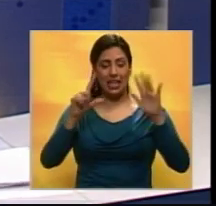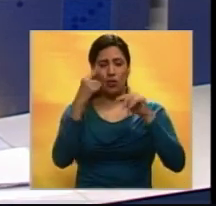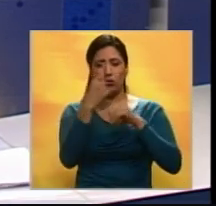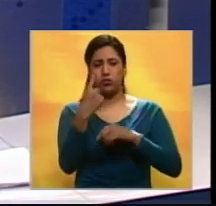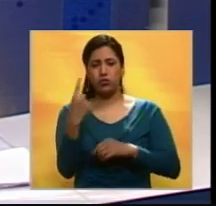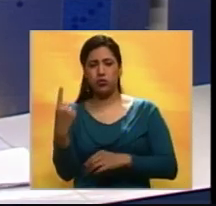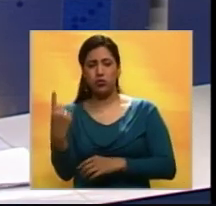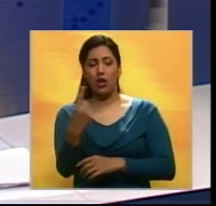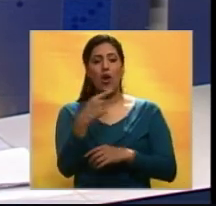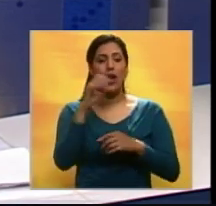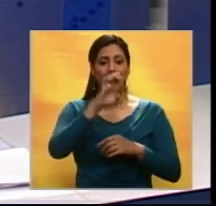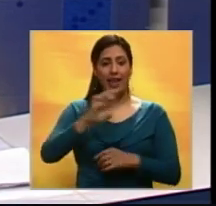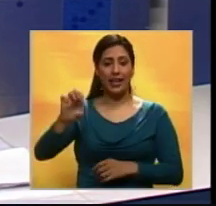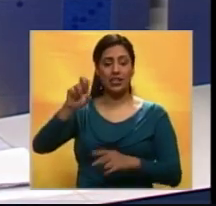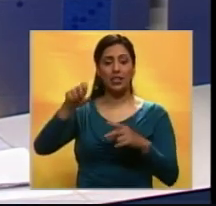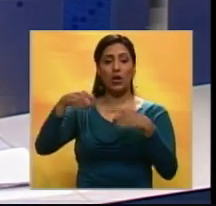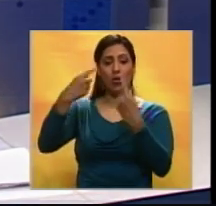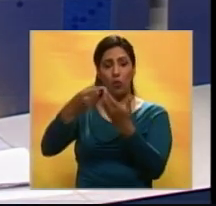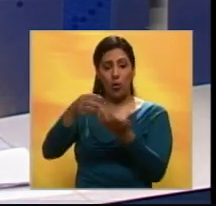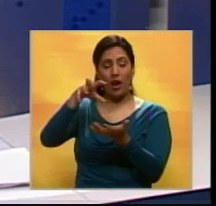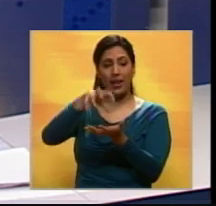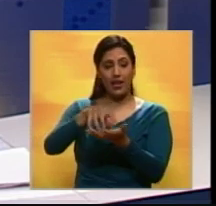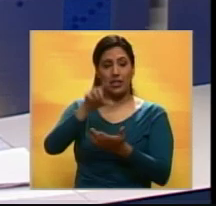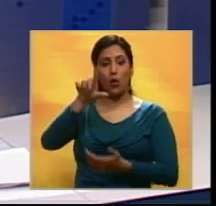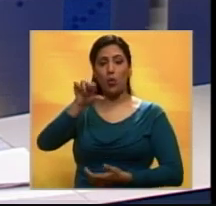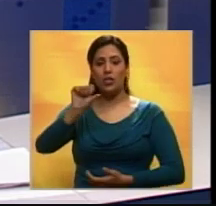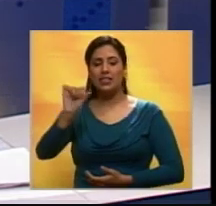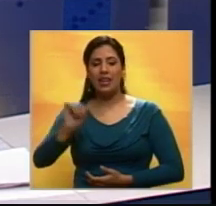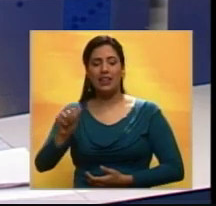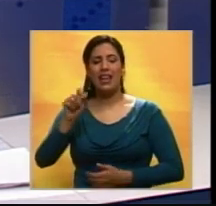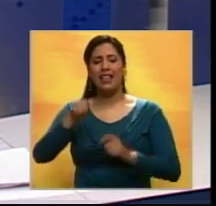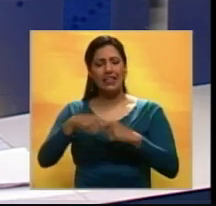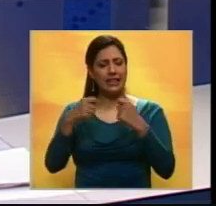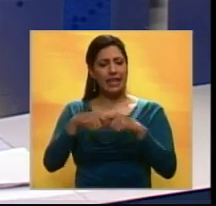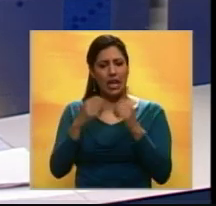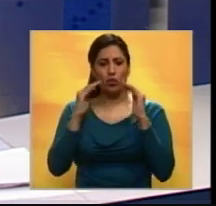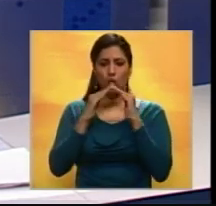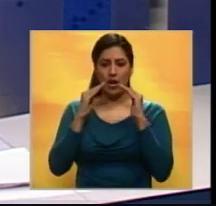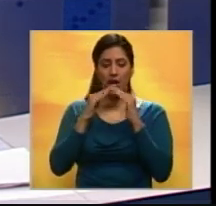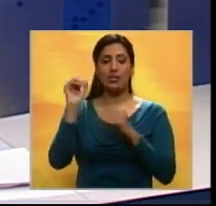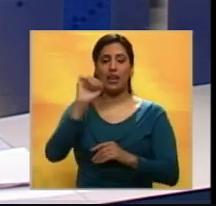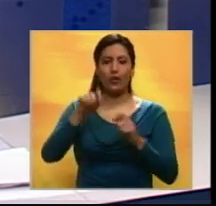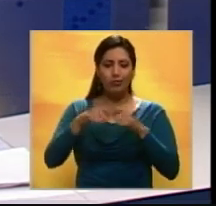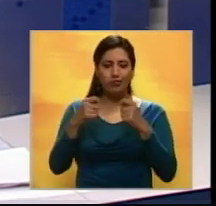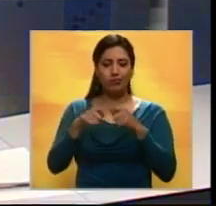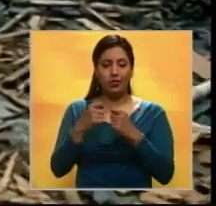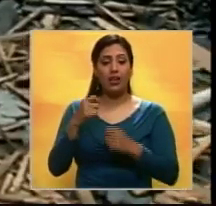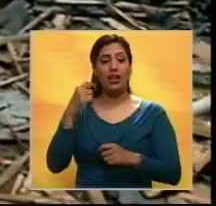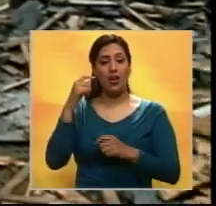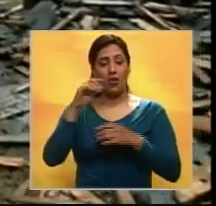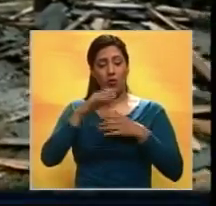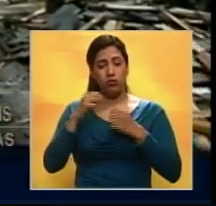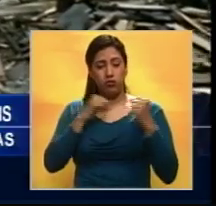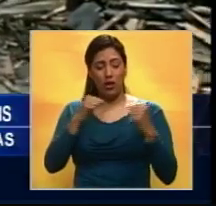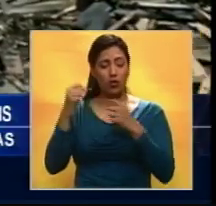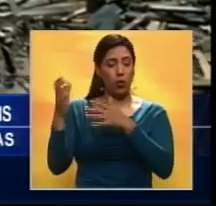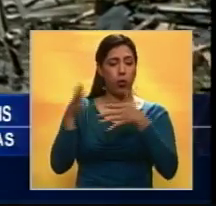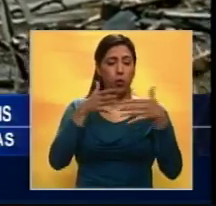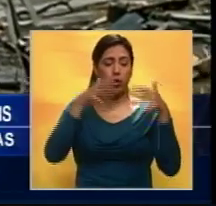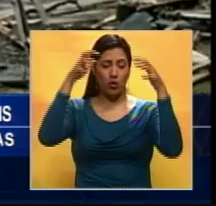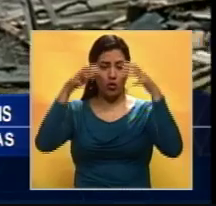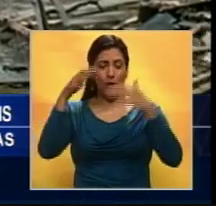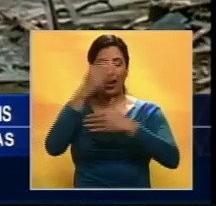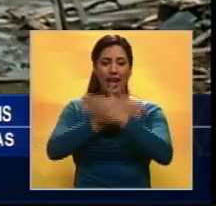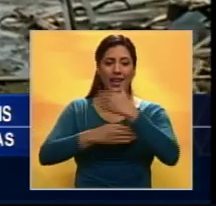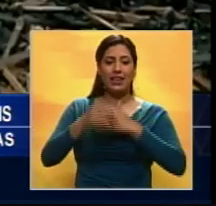tocaron tierra en la zona este de Nueva Orleans, en el estado de Luisiana, dejando daños en viviendas y vehículos. El clima de fuertes vientos y lluvias provocó